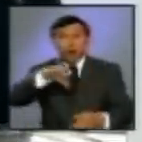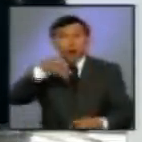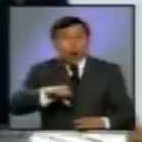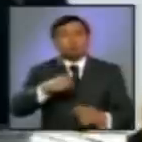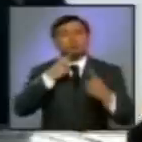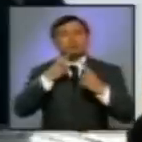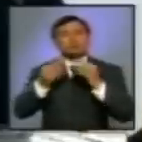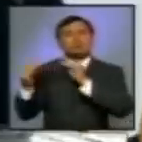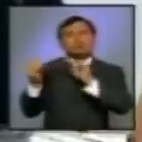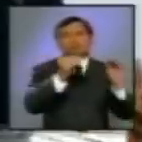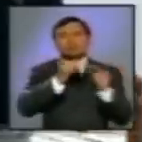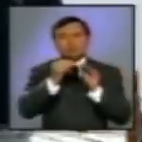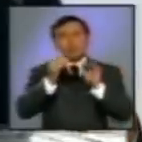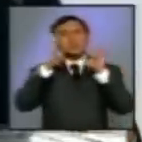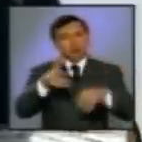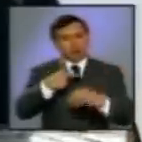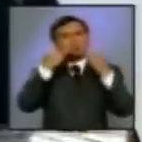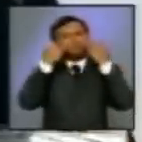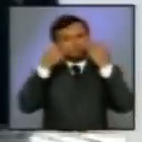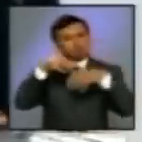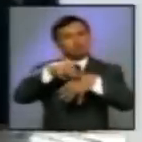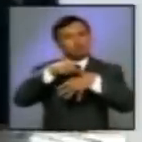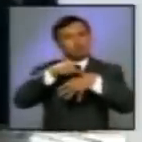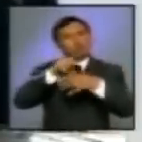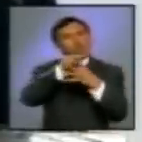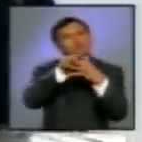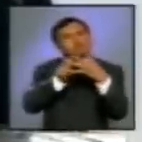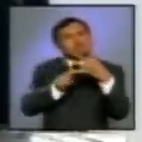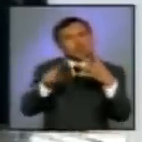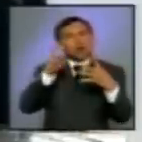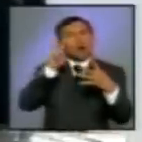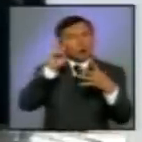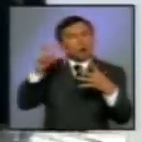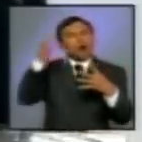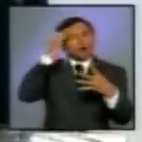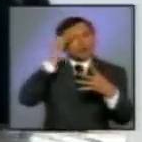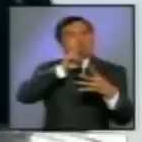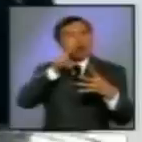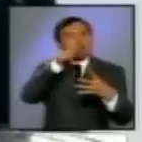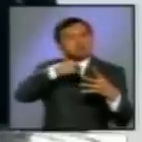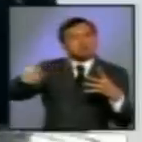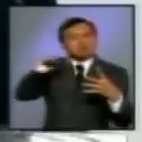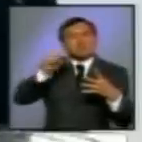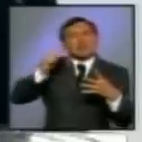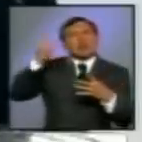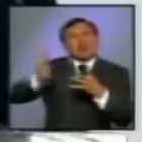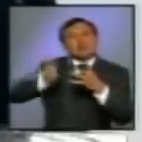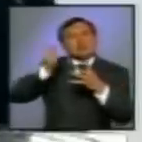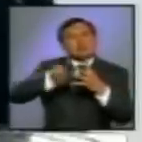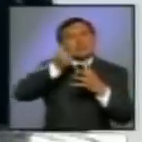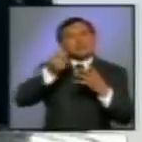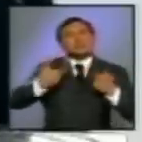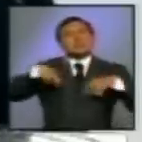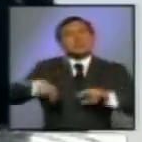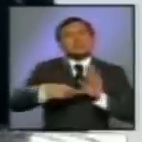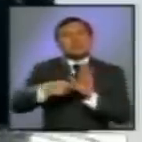mejor. Sabes quiénes somos, qué proponemos y, sobre todo, qué representamos. Yo, mirándote a los